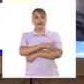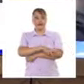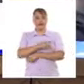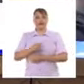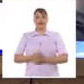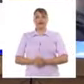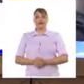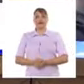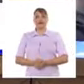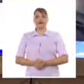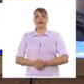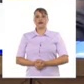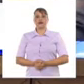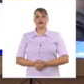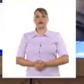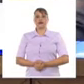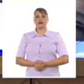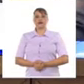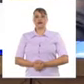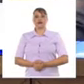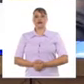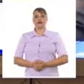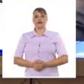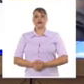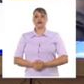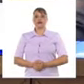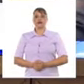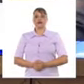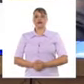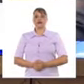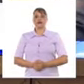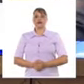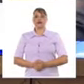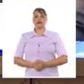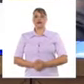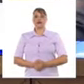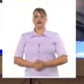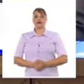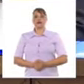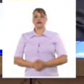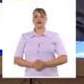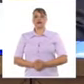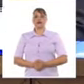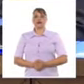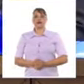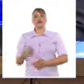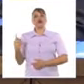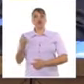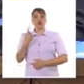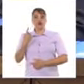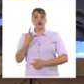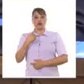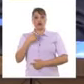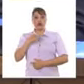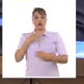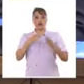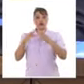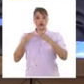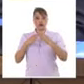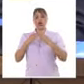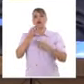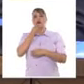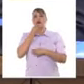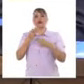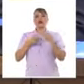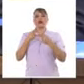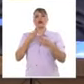Si nosotros, como comunidad global, podremos